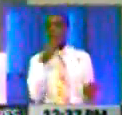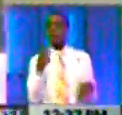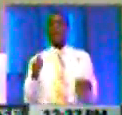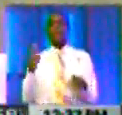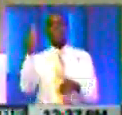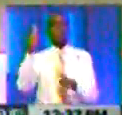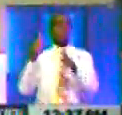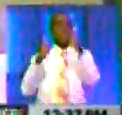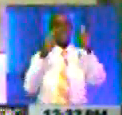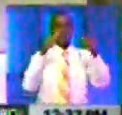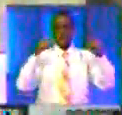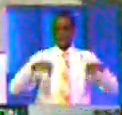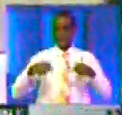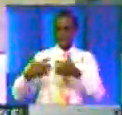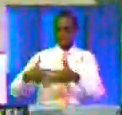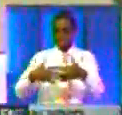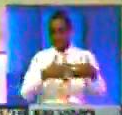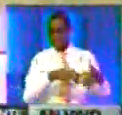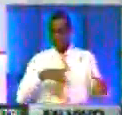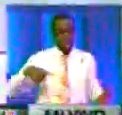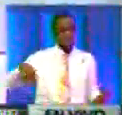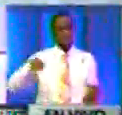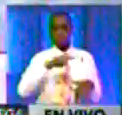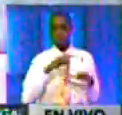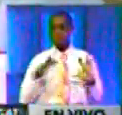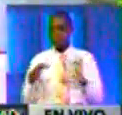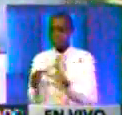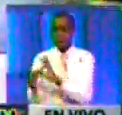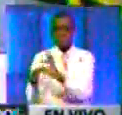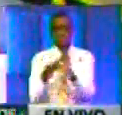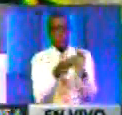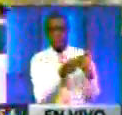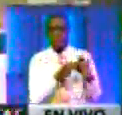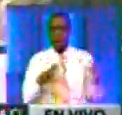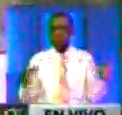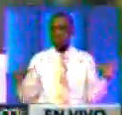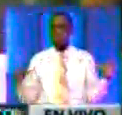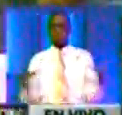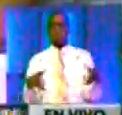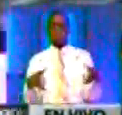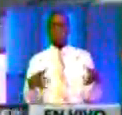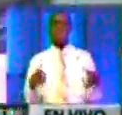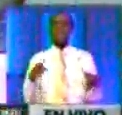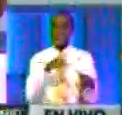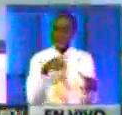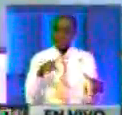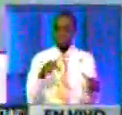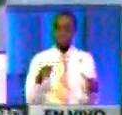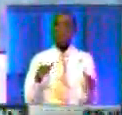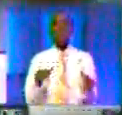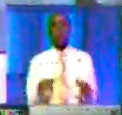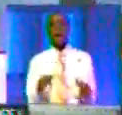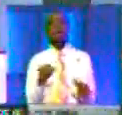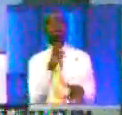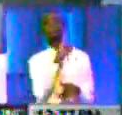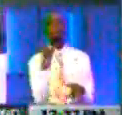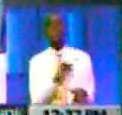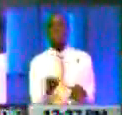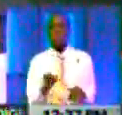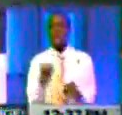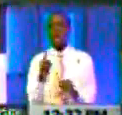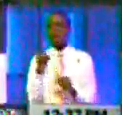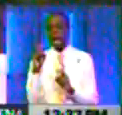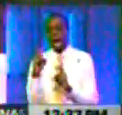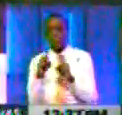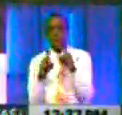a los que hacen esta hermandad y fraternidad que se está organizando entre el sector camaronero del Zulia, el más importante